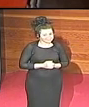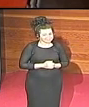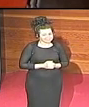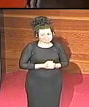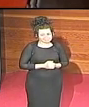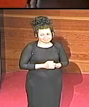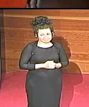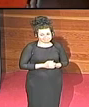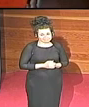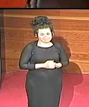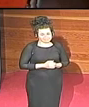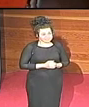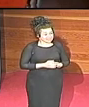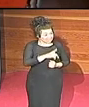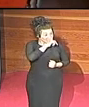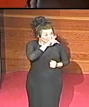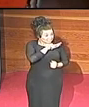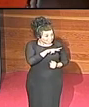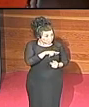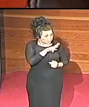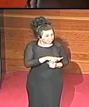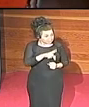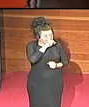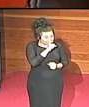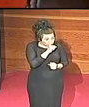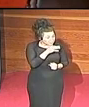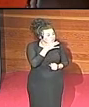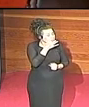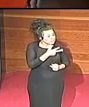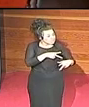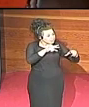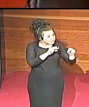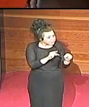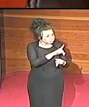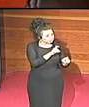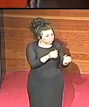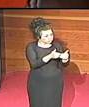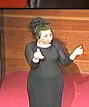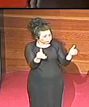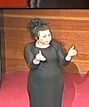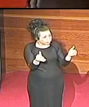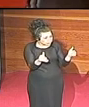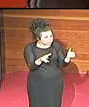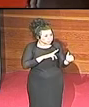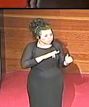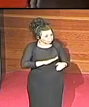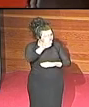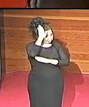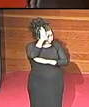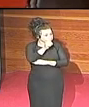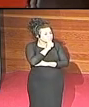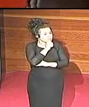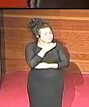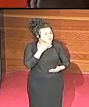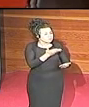simplemente recordarles que después de la conferencia se abrirá un turno de preguntas. Por favor, levanten la mano y soliciten el micrófono para que podamos hacer un